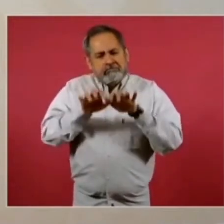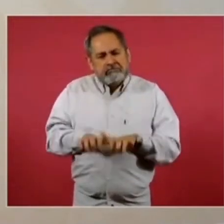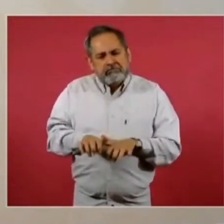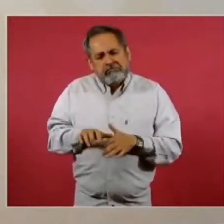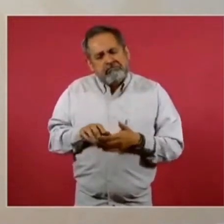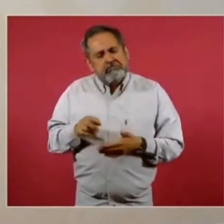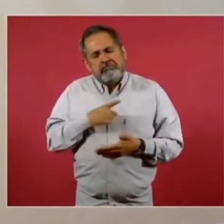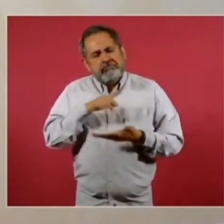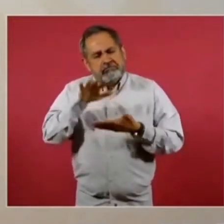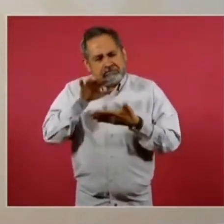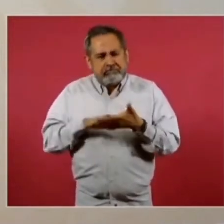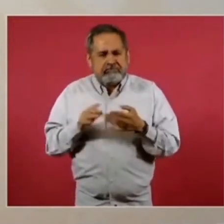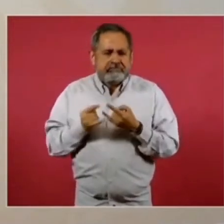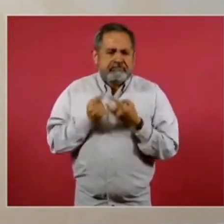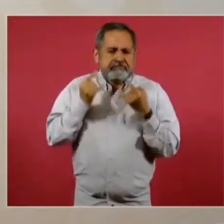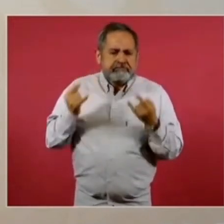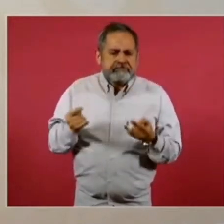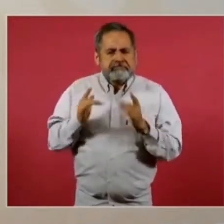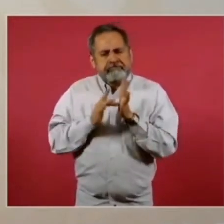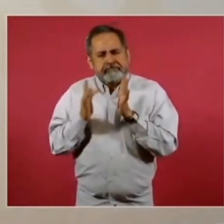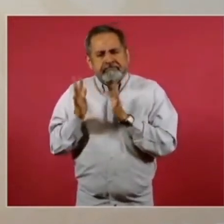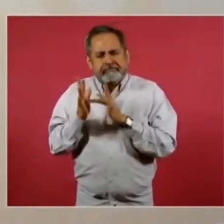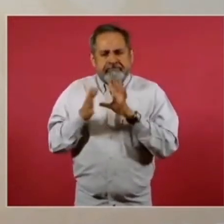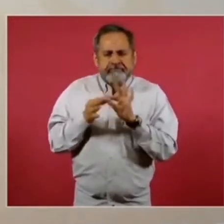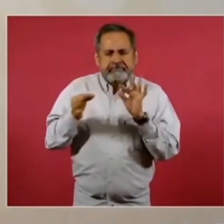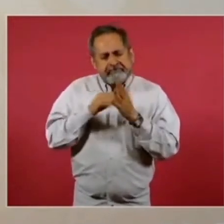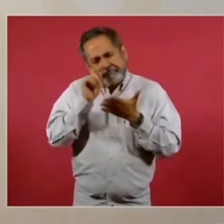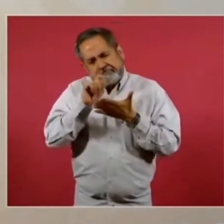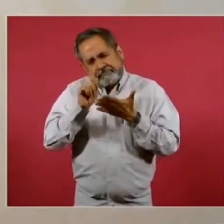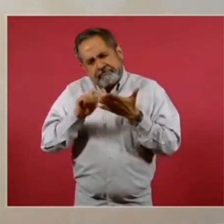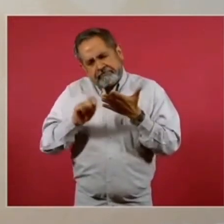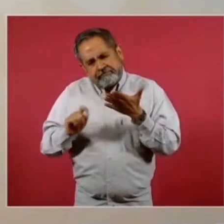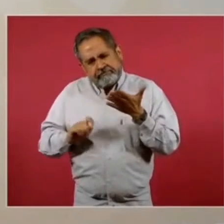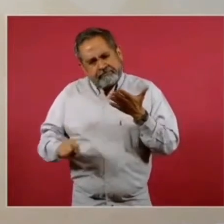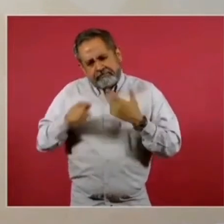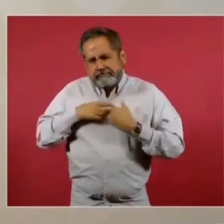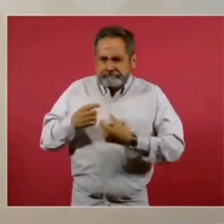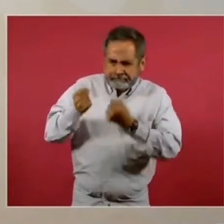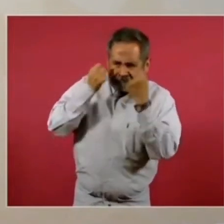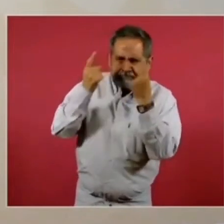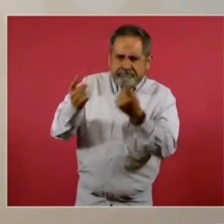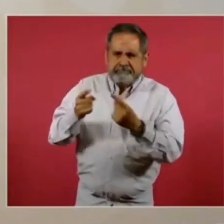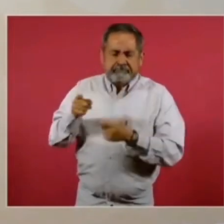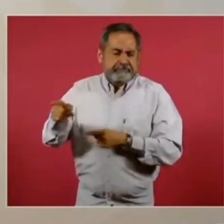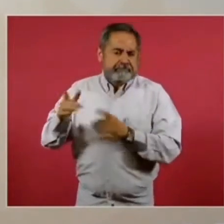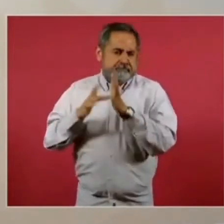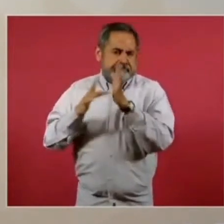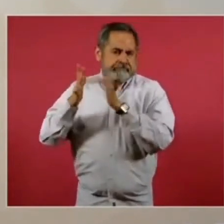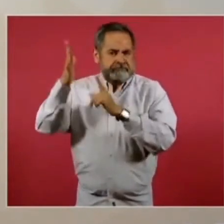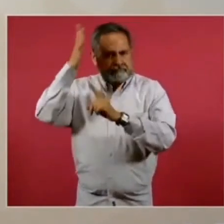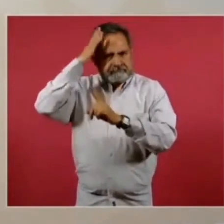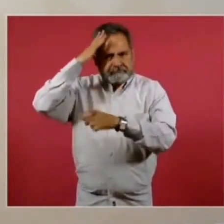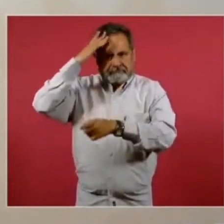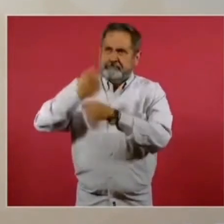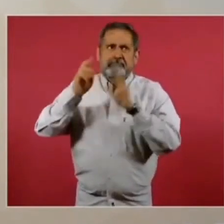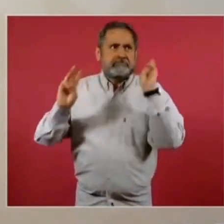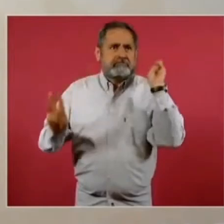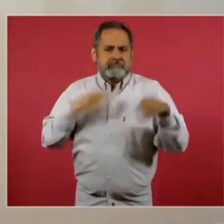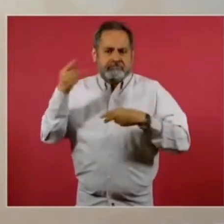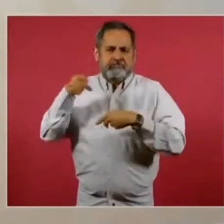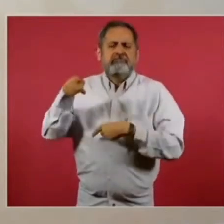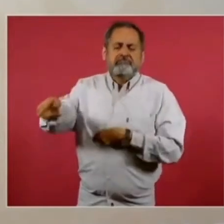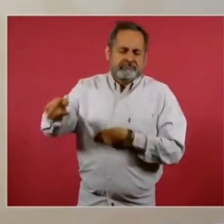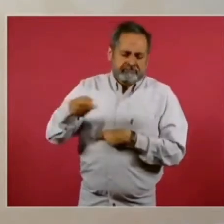y hablé de la historia de Jesús y mi admiración porque es el dirigente social más importante que ha